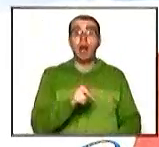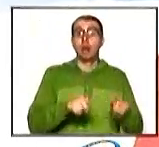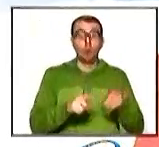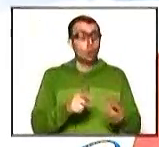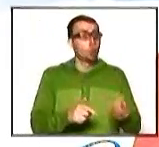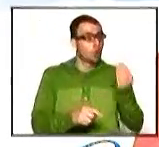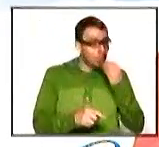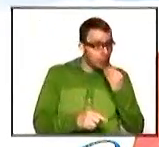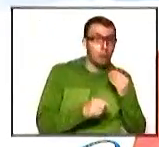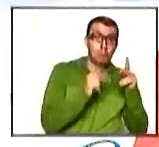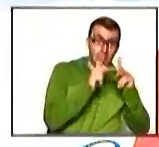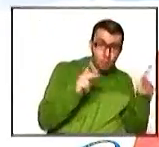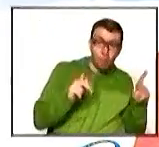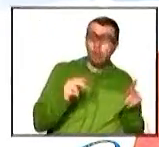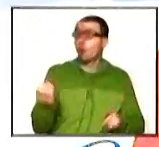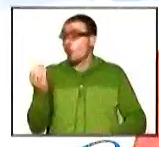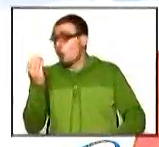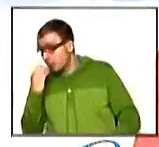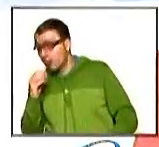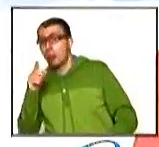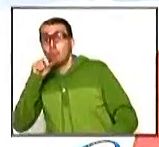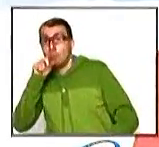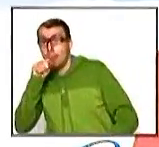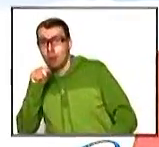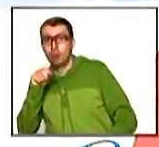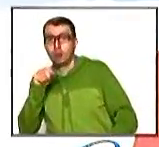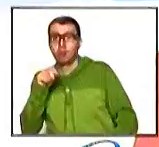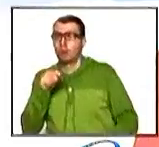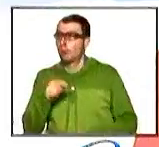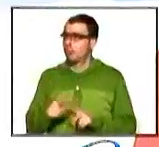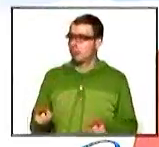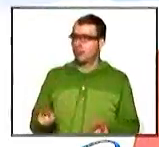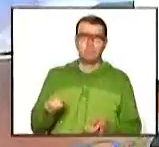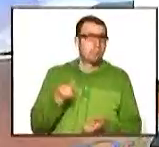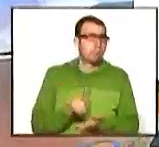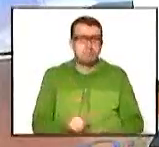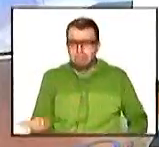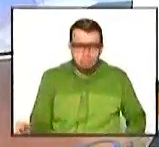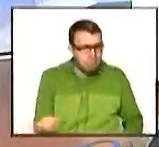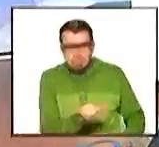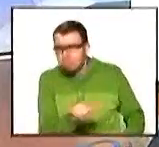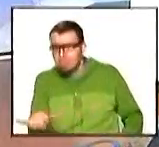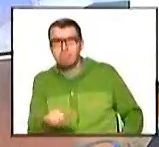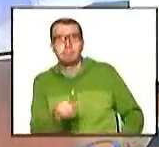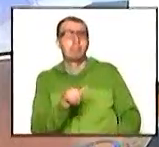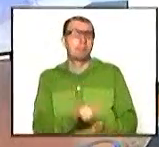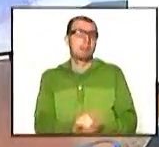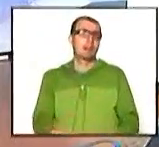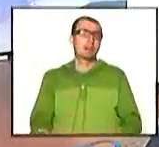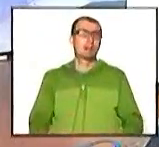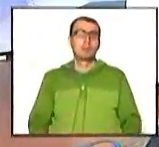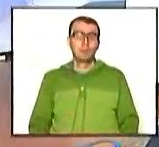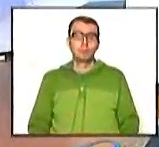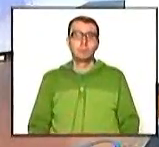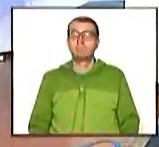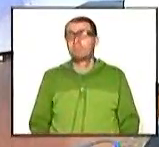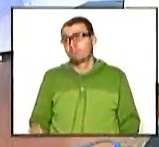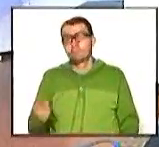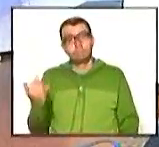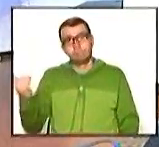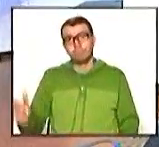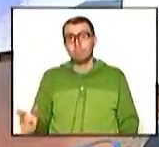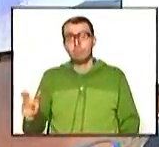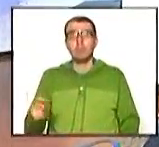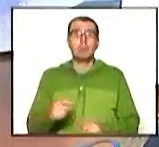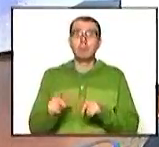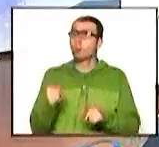pájaros. Pues es el mismo. Es lo mismo. Lo mismo. Es lo mismo. Ahora, lo que tienen que hacer es que no lo